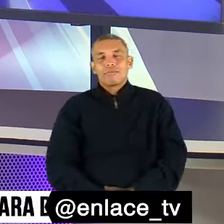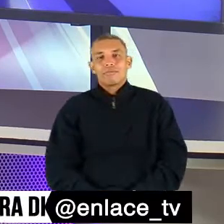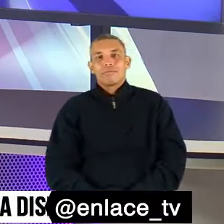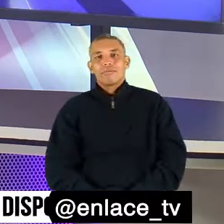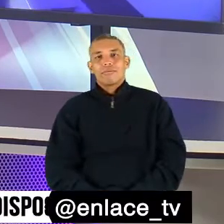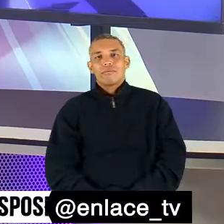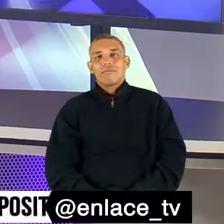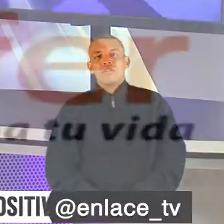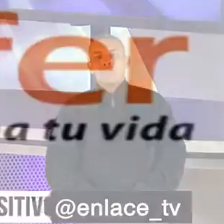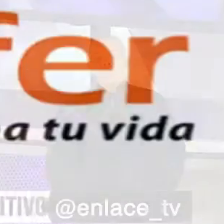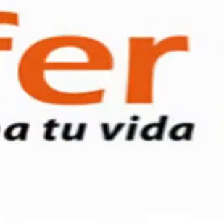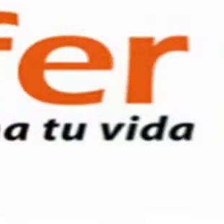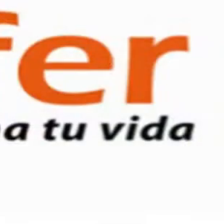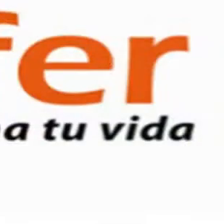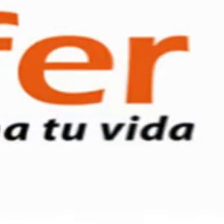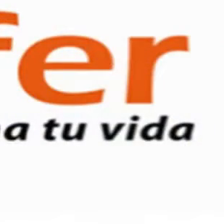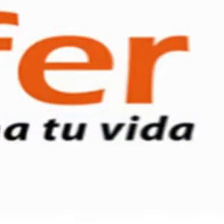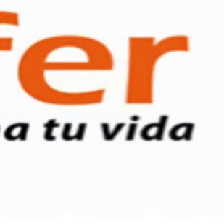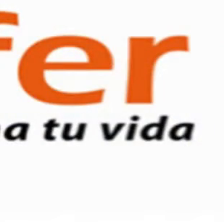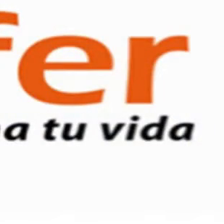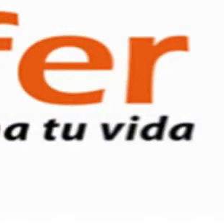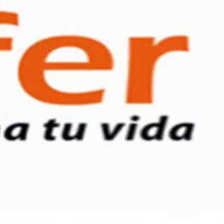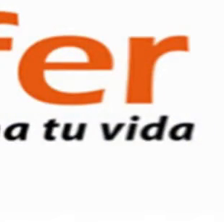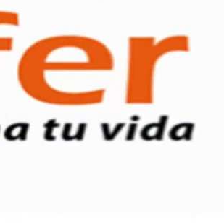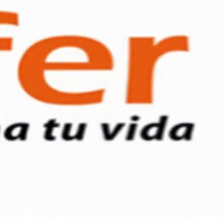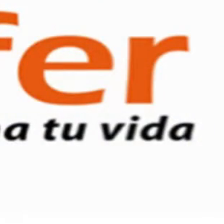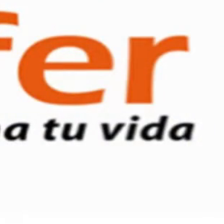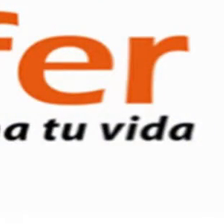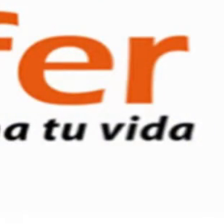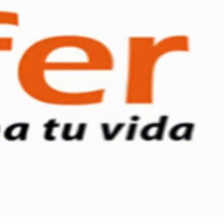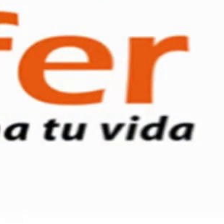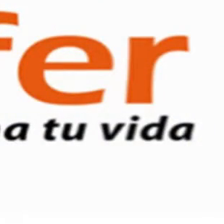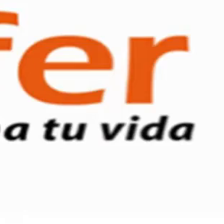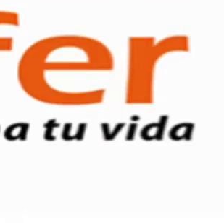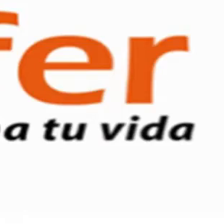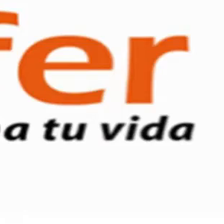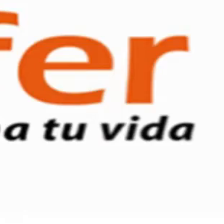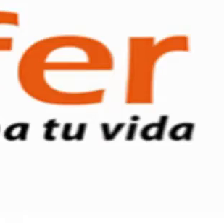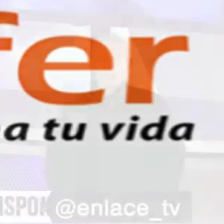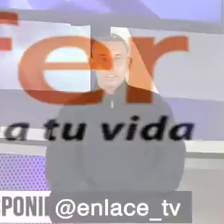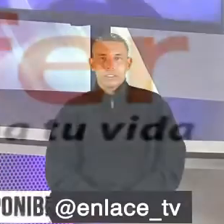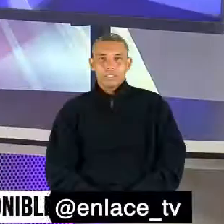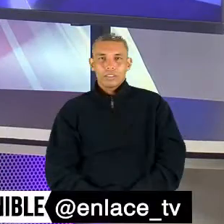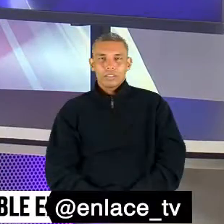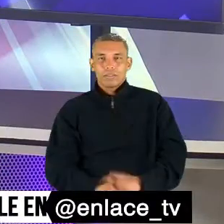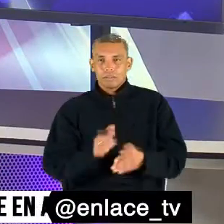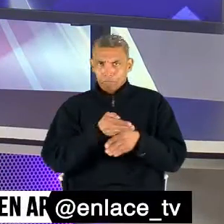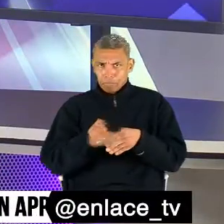región. Antes de despedirnos, recuerden, materiales eléctricos, Electrofer, ilumina tu vida. Nos